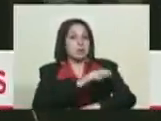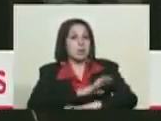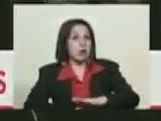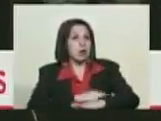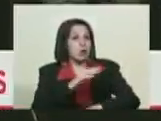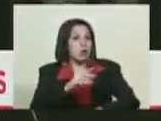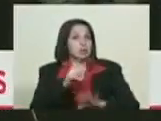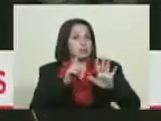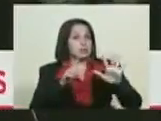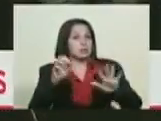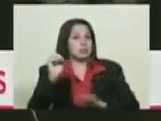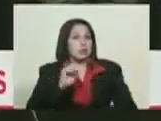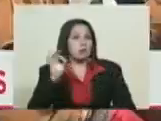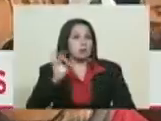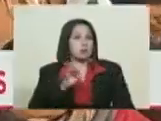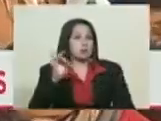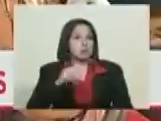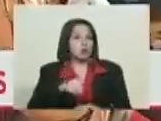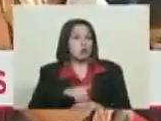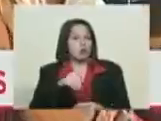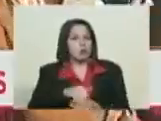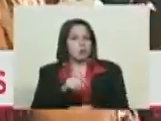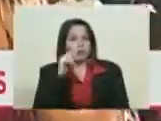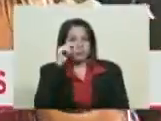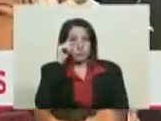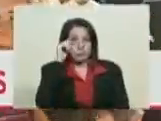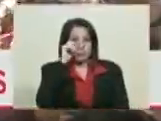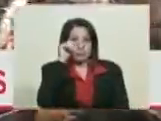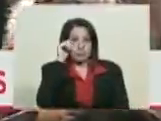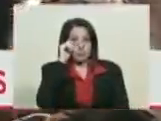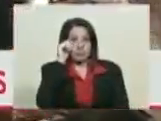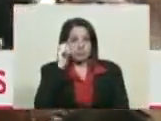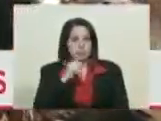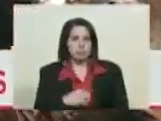el 60% de los votos.